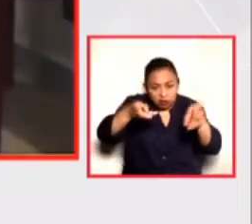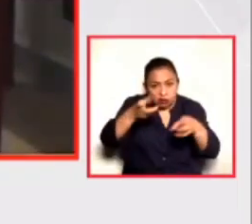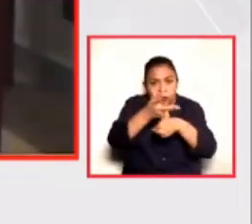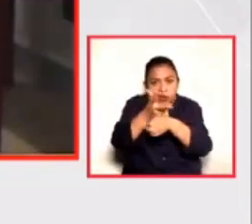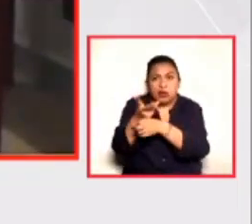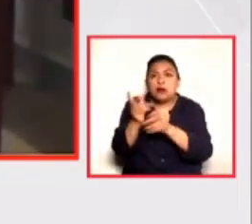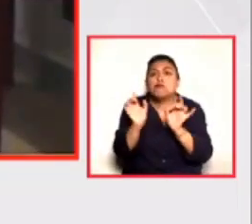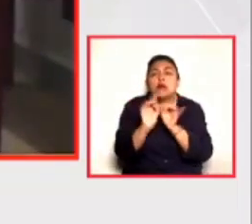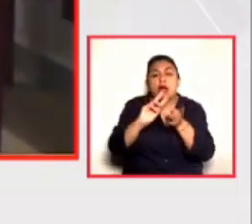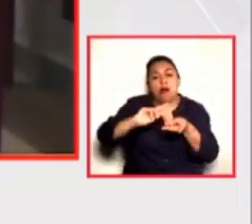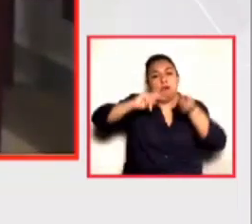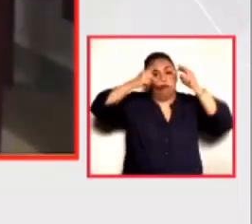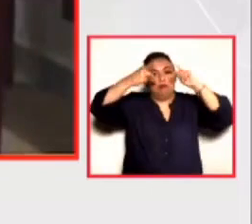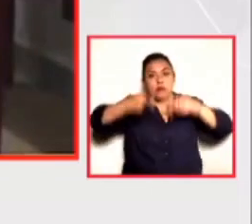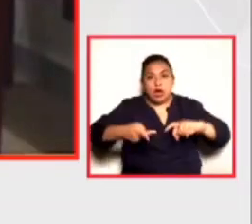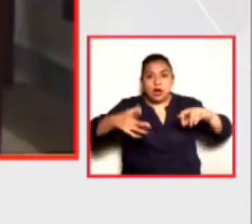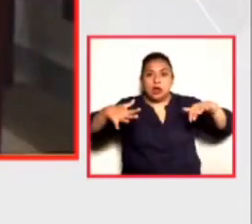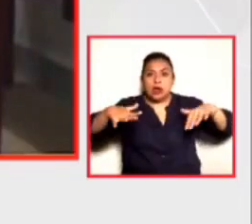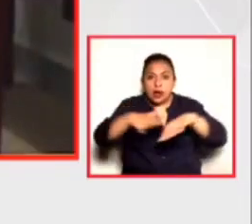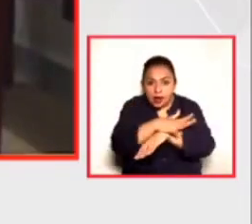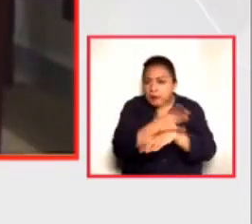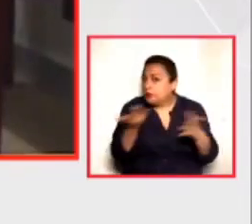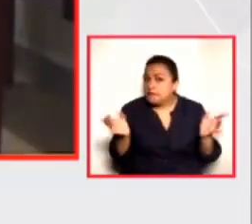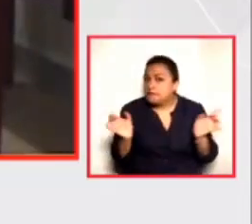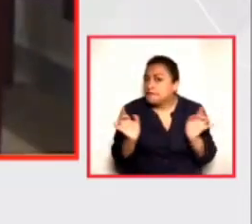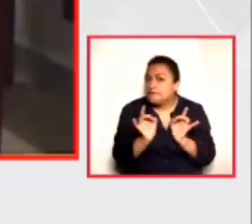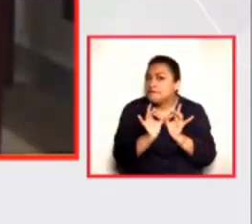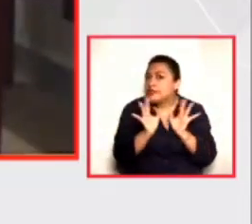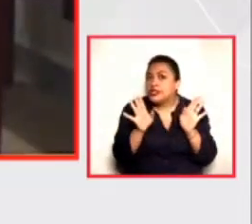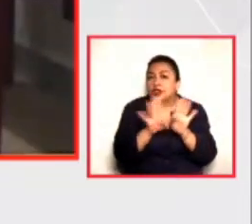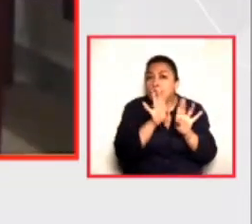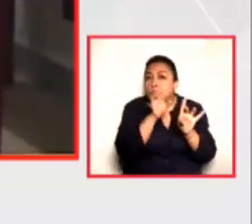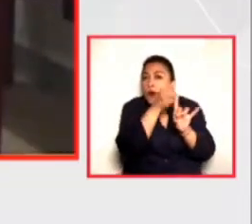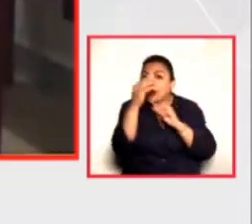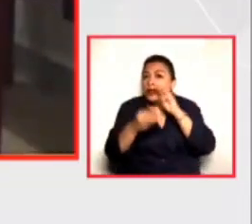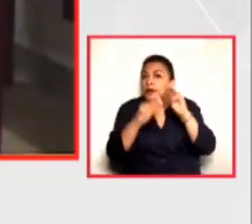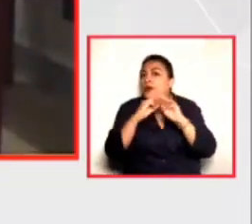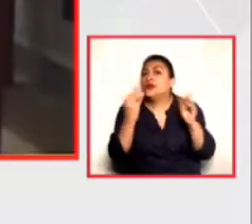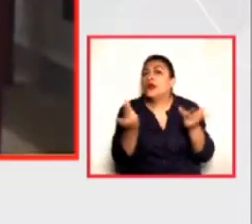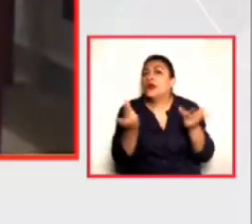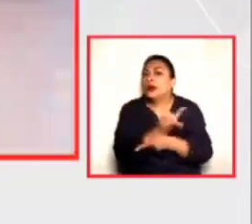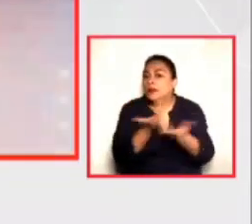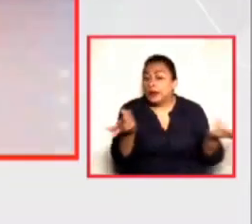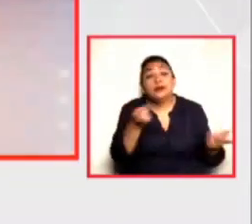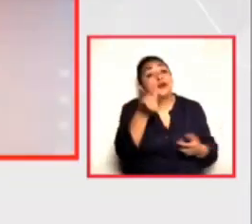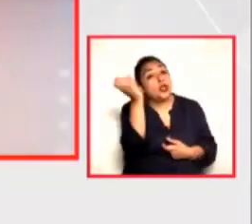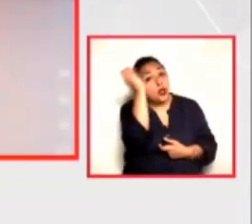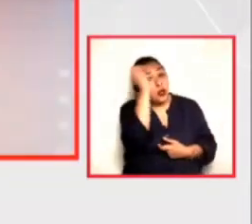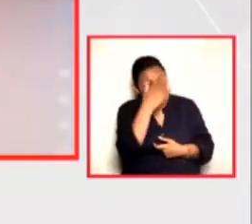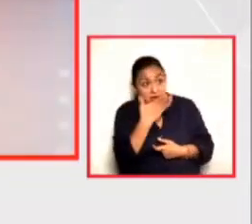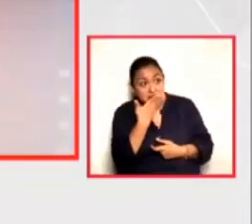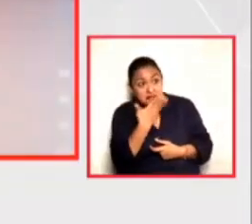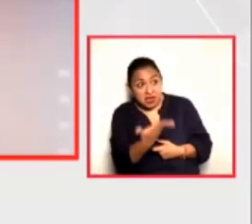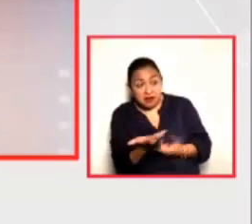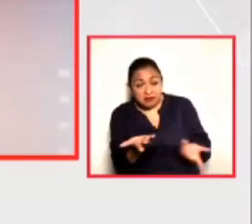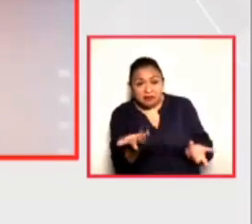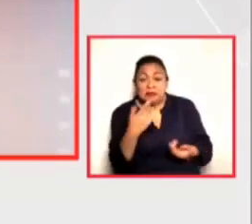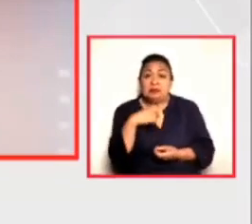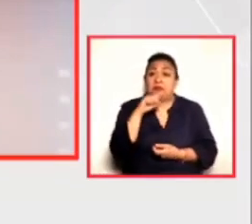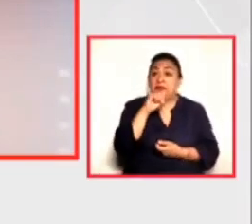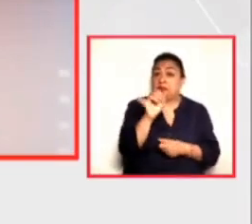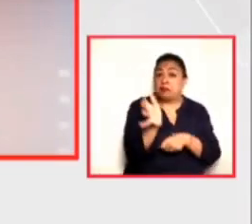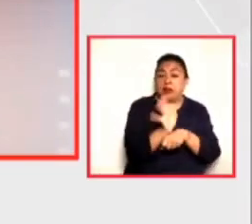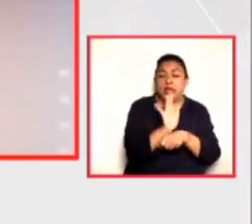dado cambiaran justamente el orden mundial? ¿Cómo ves, Rafa? ¿Está bien, no? Es una película que se me